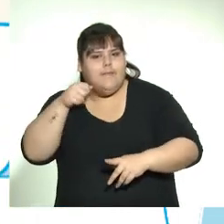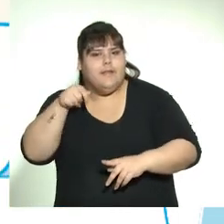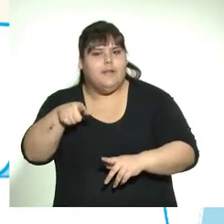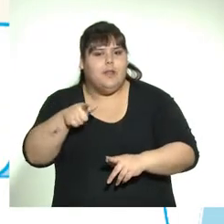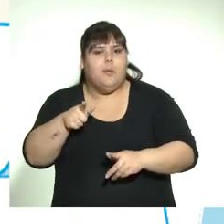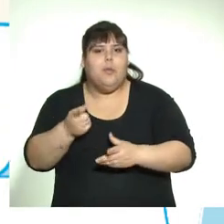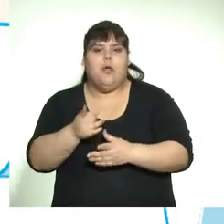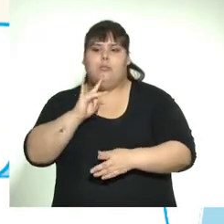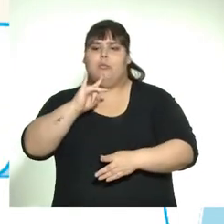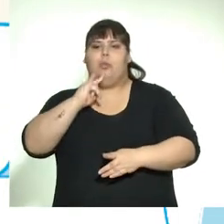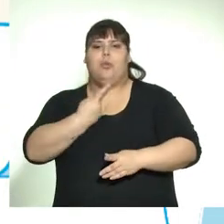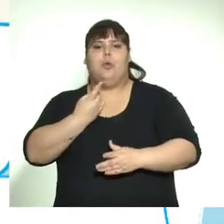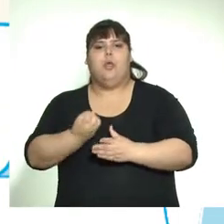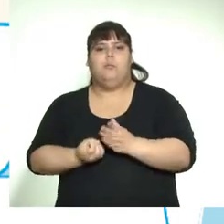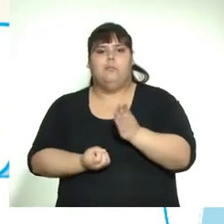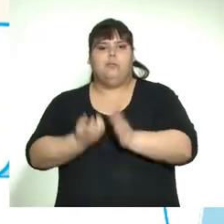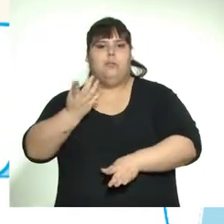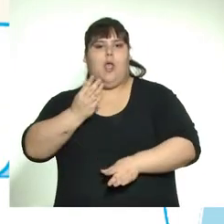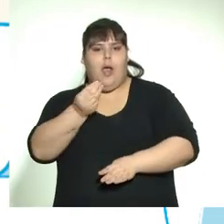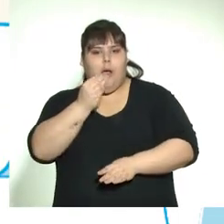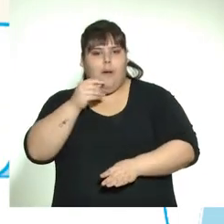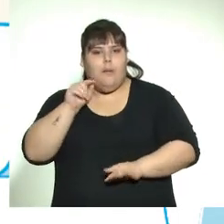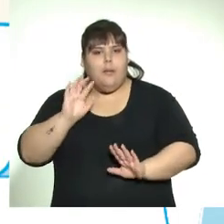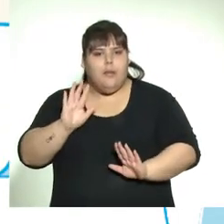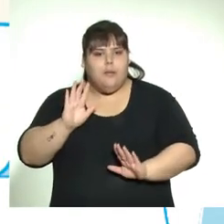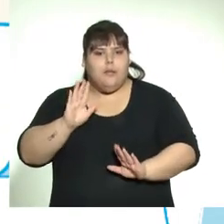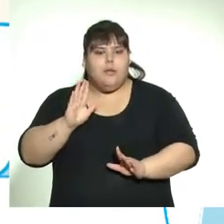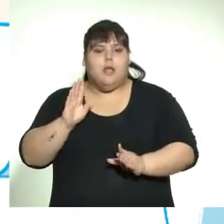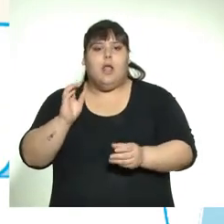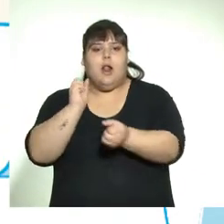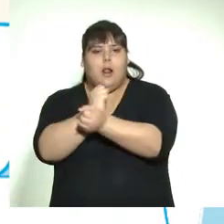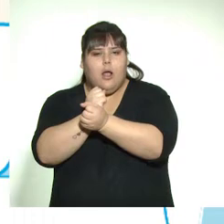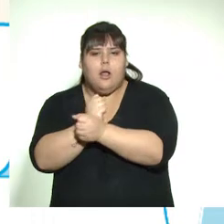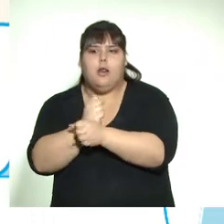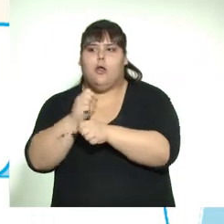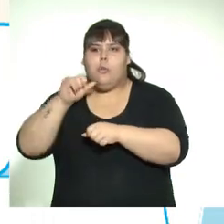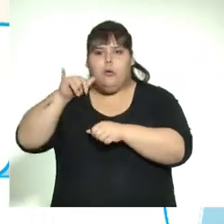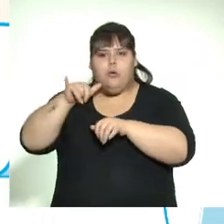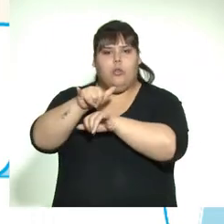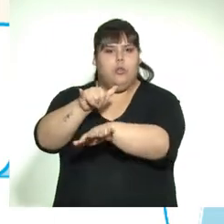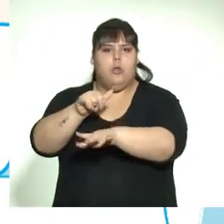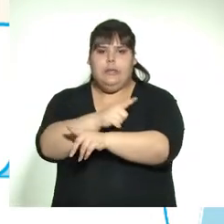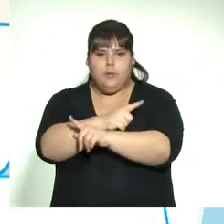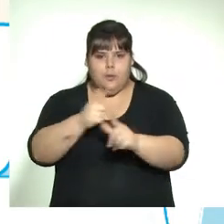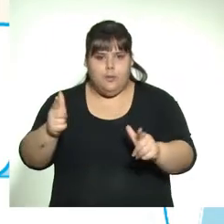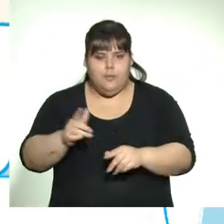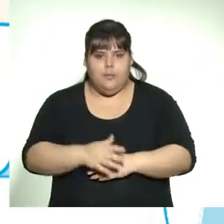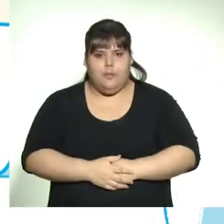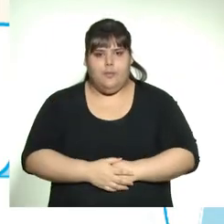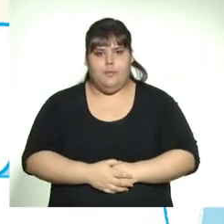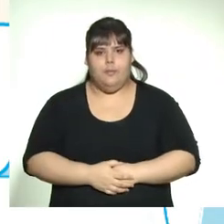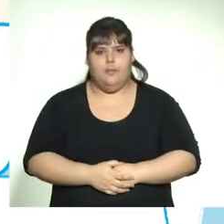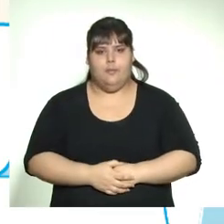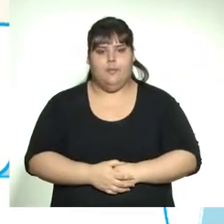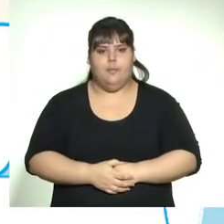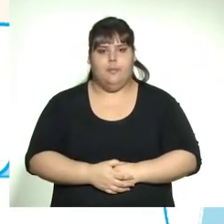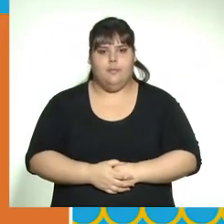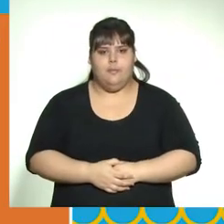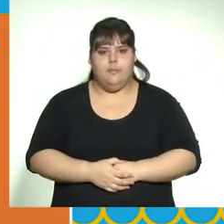es la de producir nuestros propios alimentos totalmente libres de pesticidas.